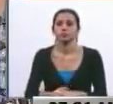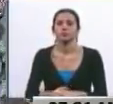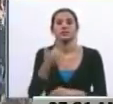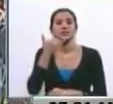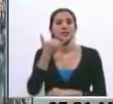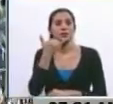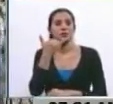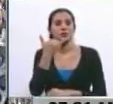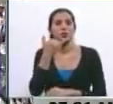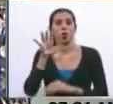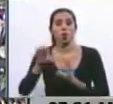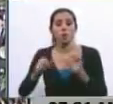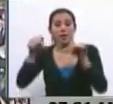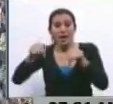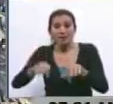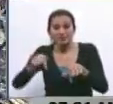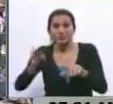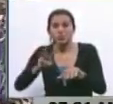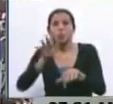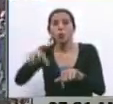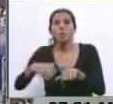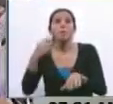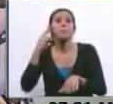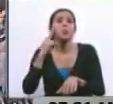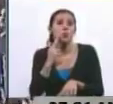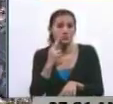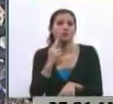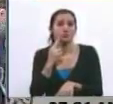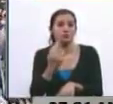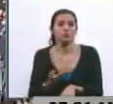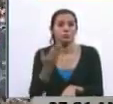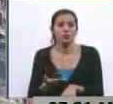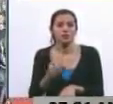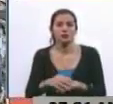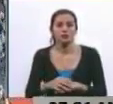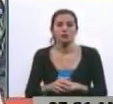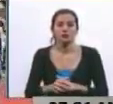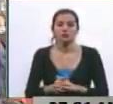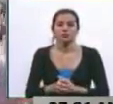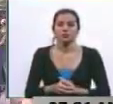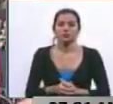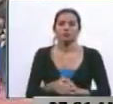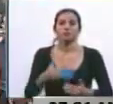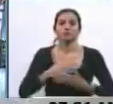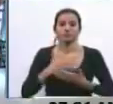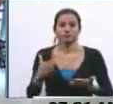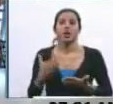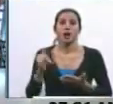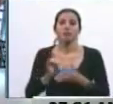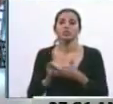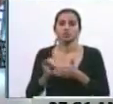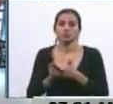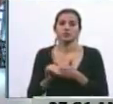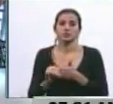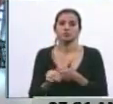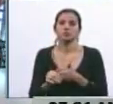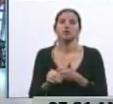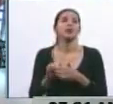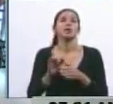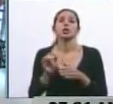teléfonos comprados en bolívares. Y eso es importante por la disponibilidad de divisas que deberían ser